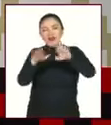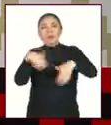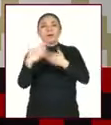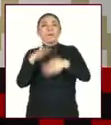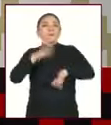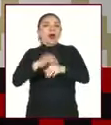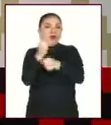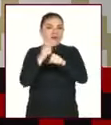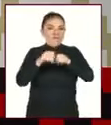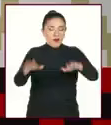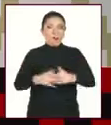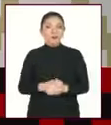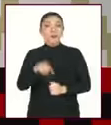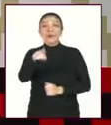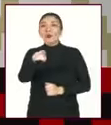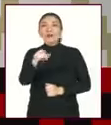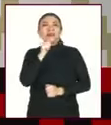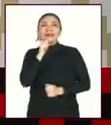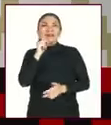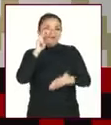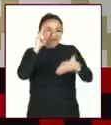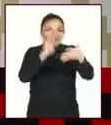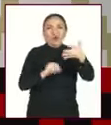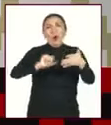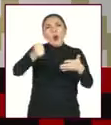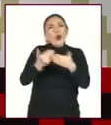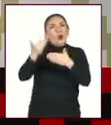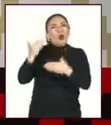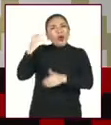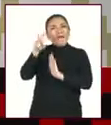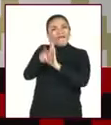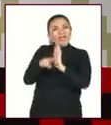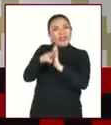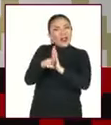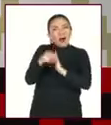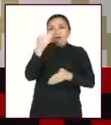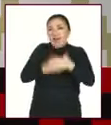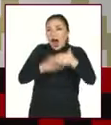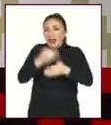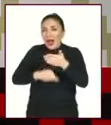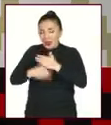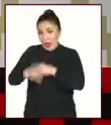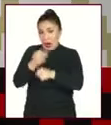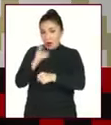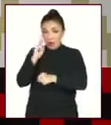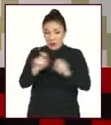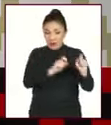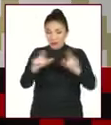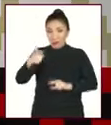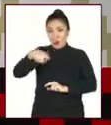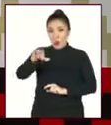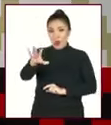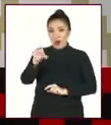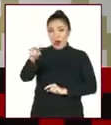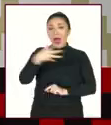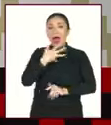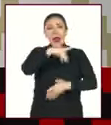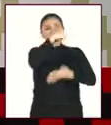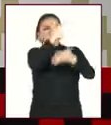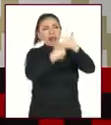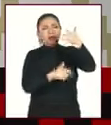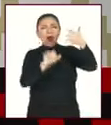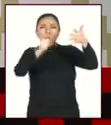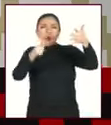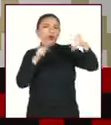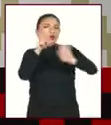información. Si se perdieron alguna de las emisiones anteriores de esta serie, en pantalla se encuentra el código QR de la lista de reproducciones